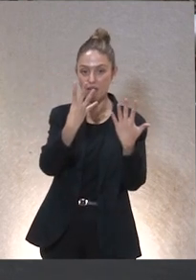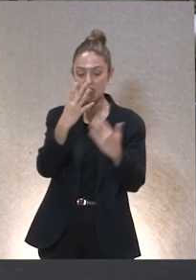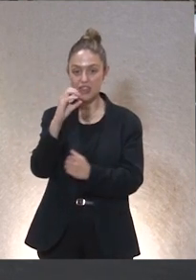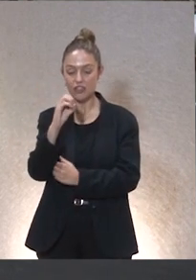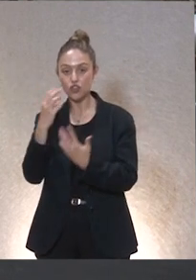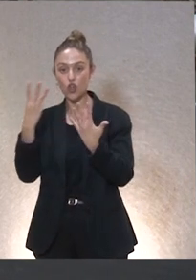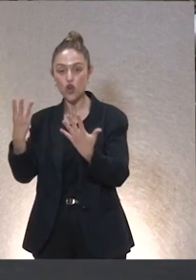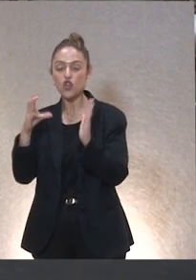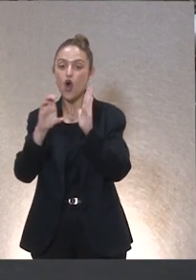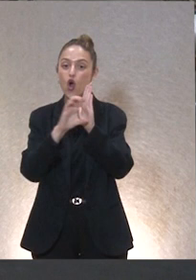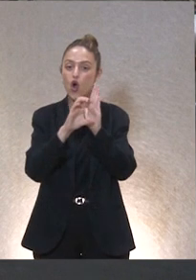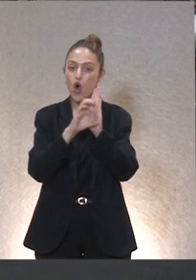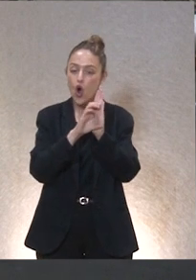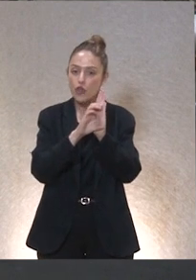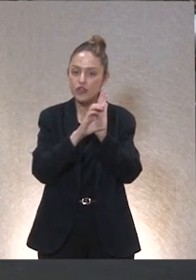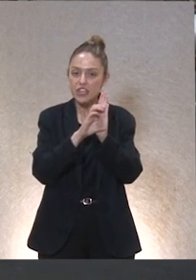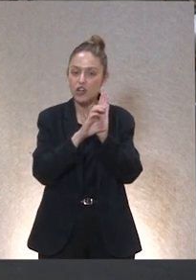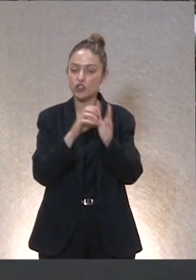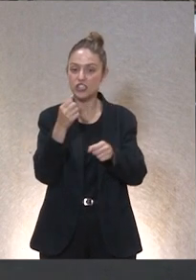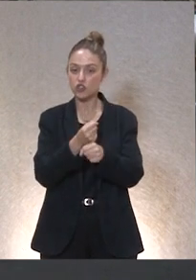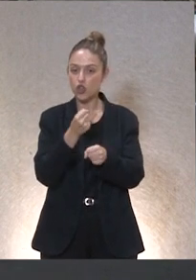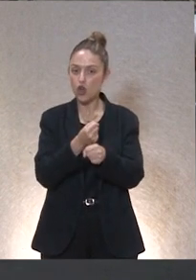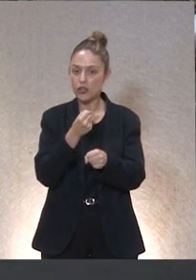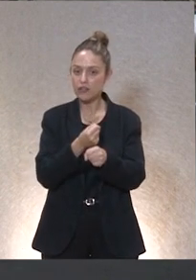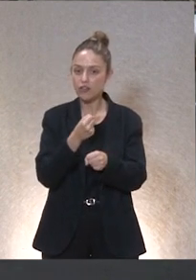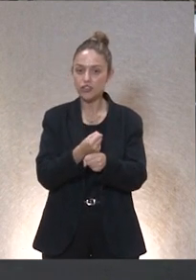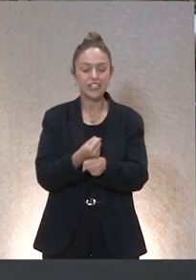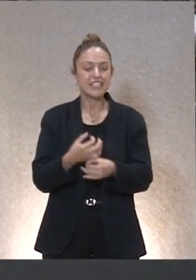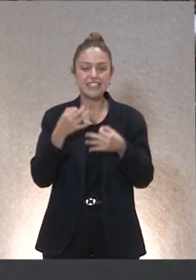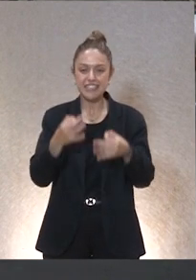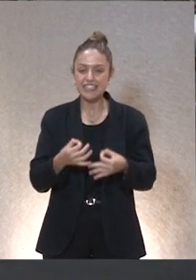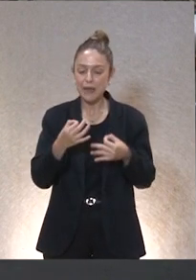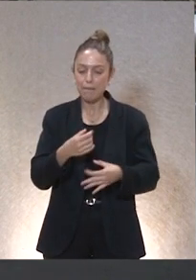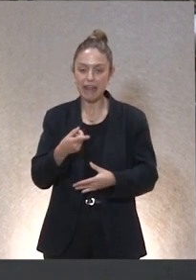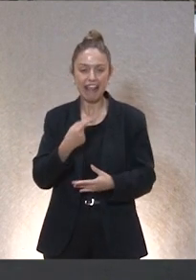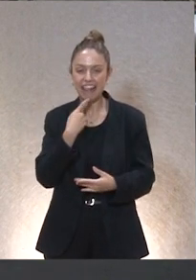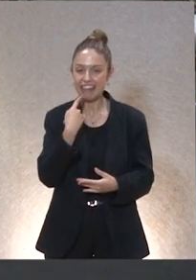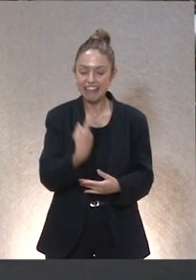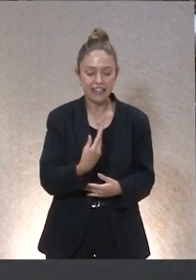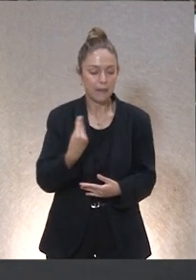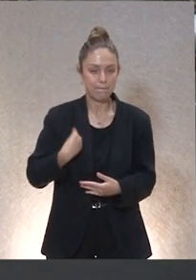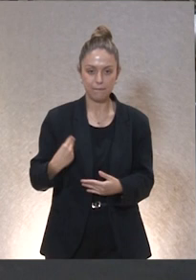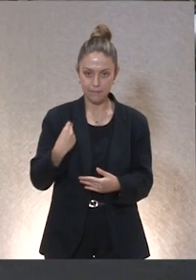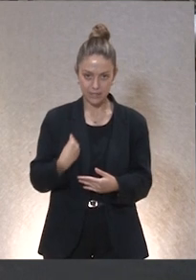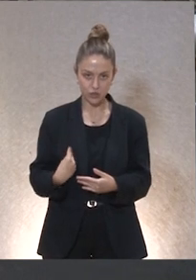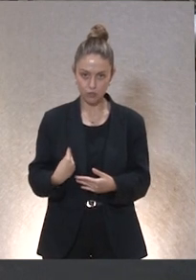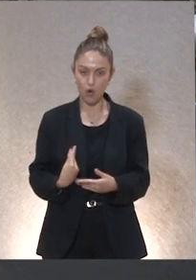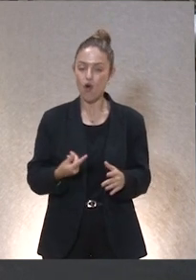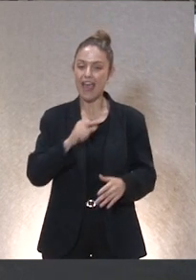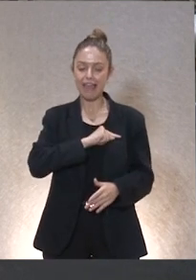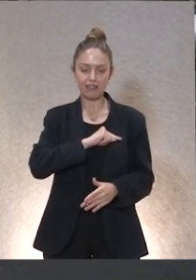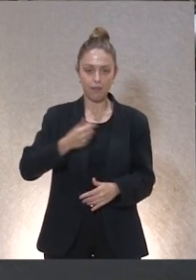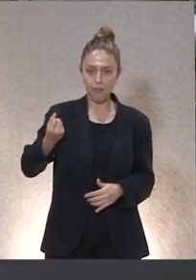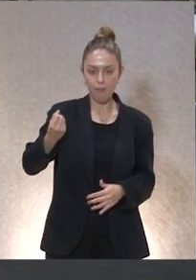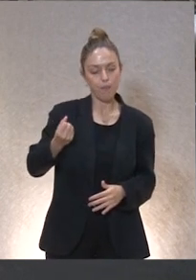códigos deontológicos casi todos iguales acaban diciendo lo mismo que conforman la ética de la